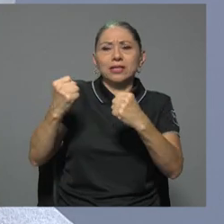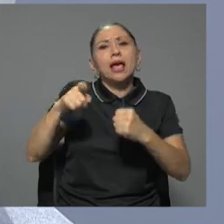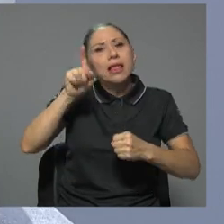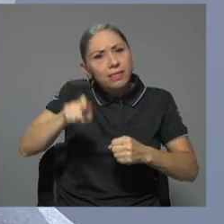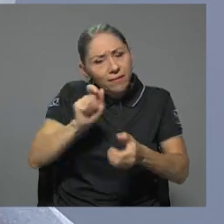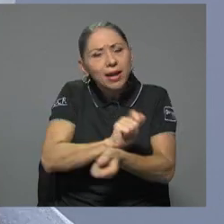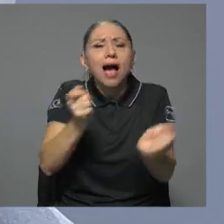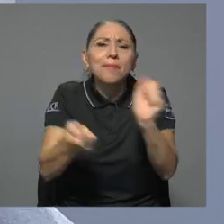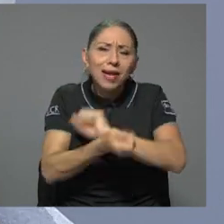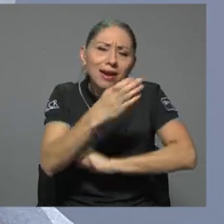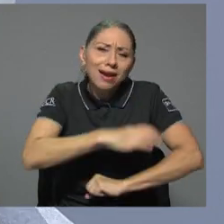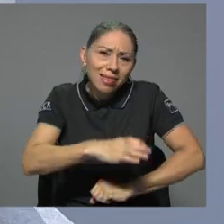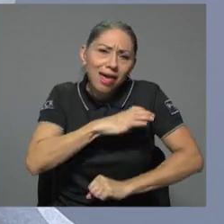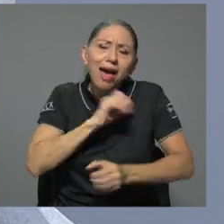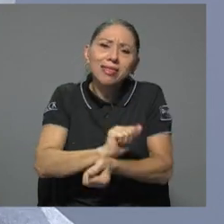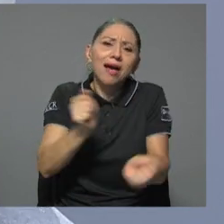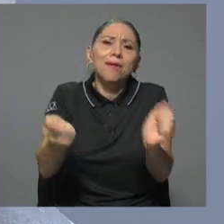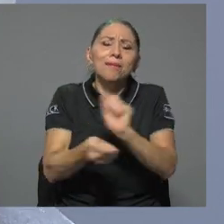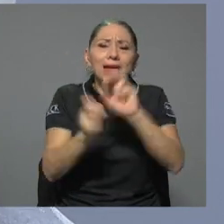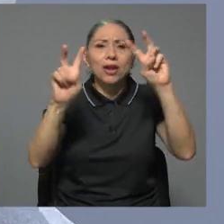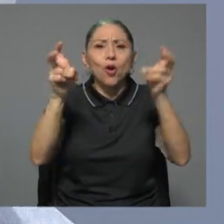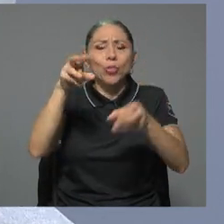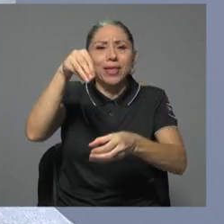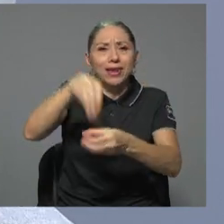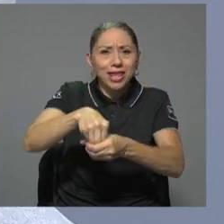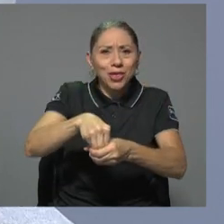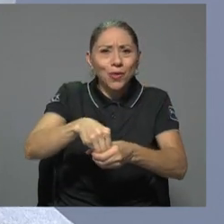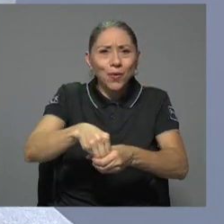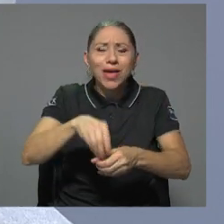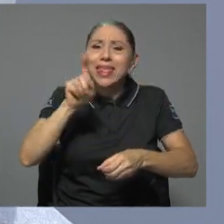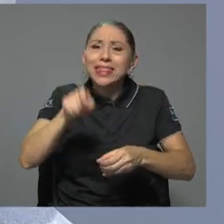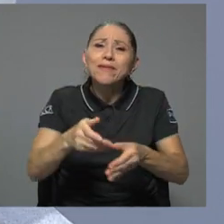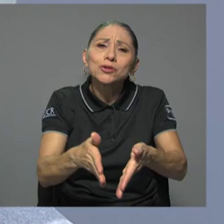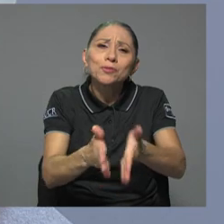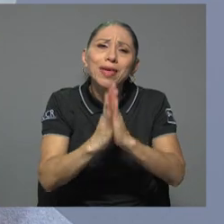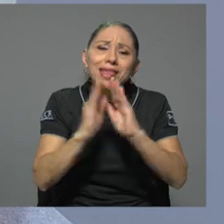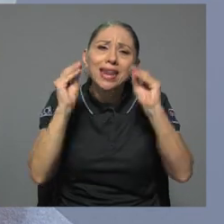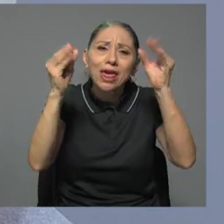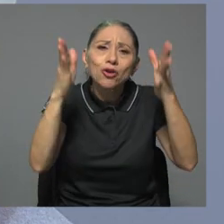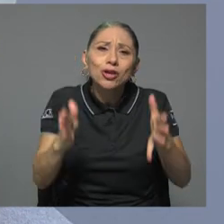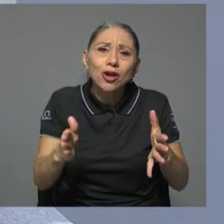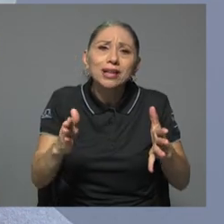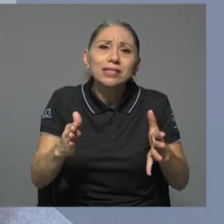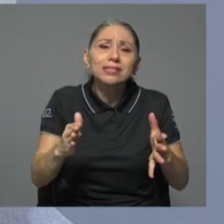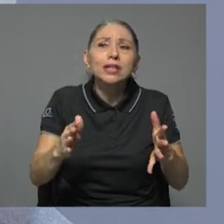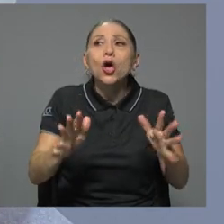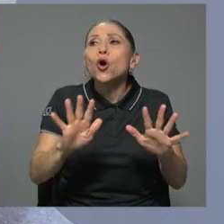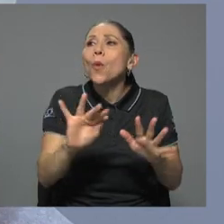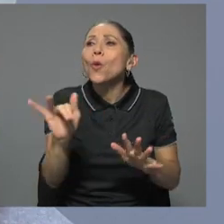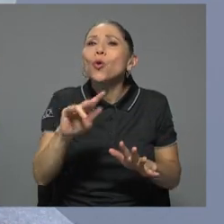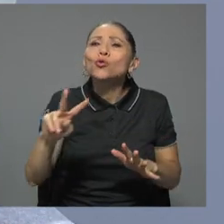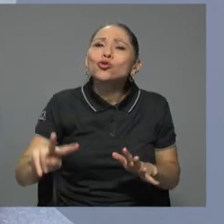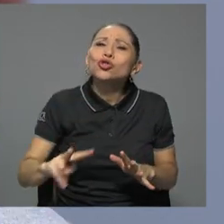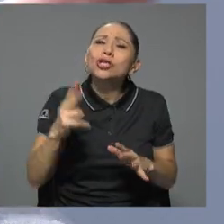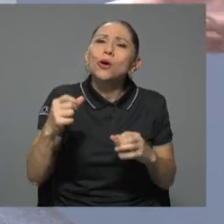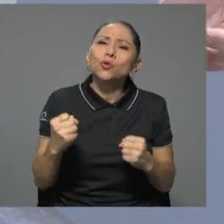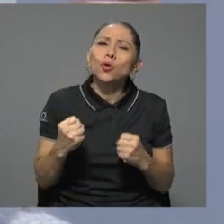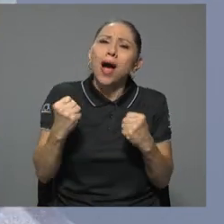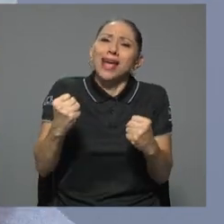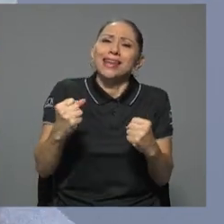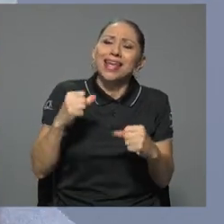contenido preparar a los pedirles a los educadores un segundo aire un esfuerzo adicional